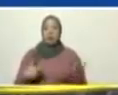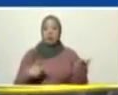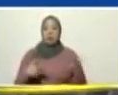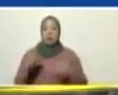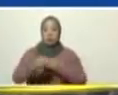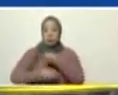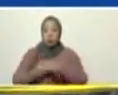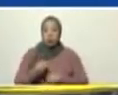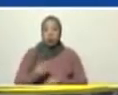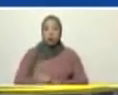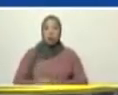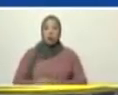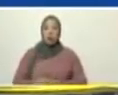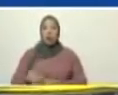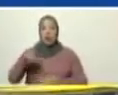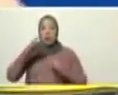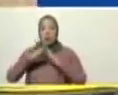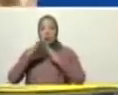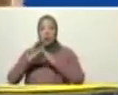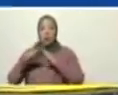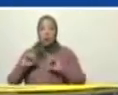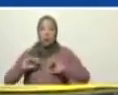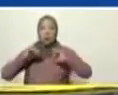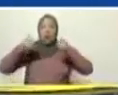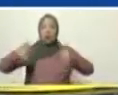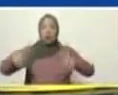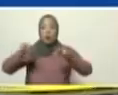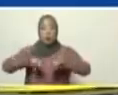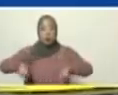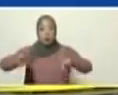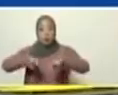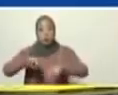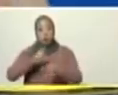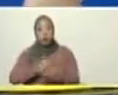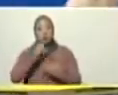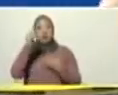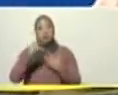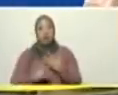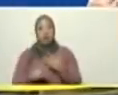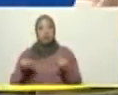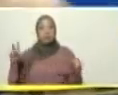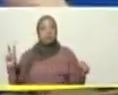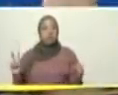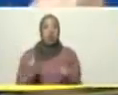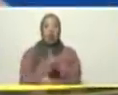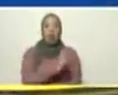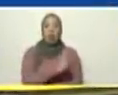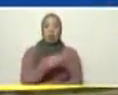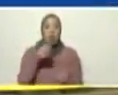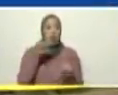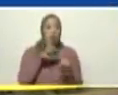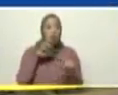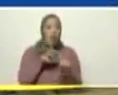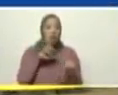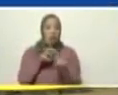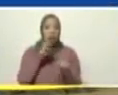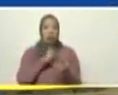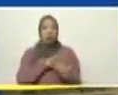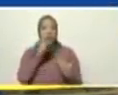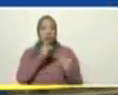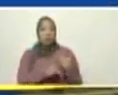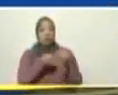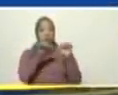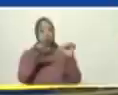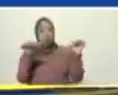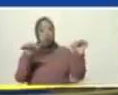asaltar el Palacio de Gobierno y para consumar el plan violento que habían preparado para justificar el golpe militar al